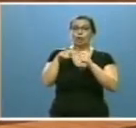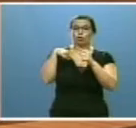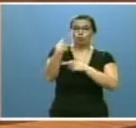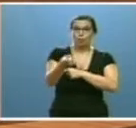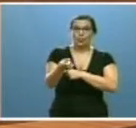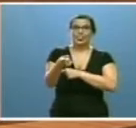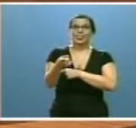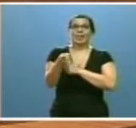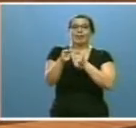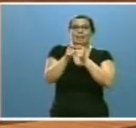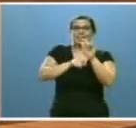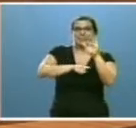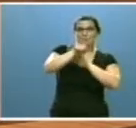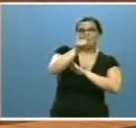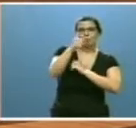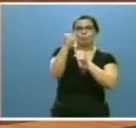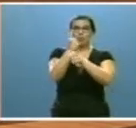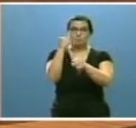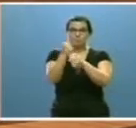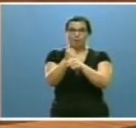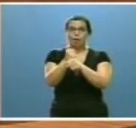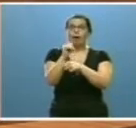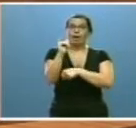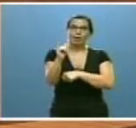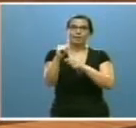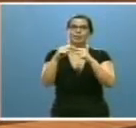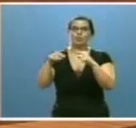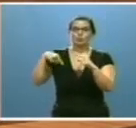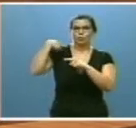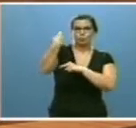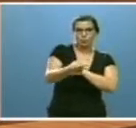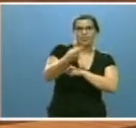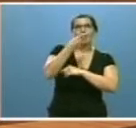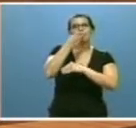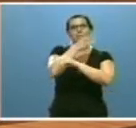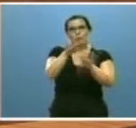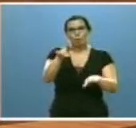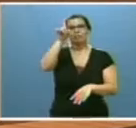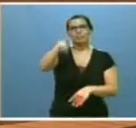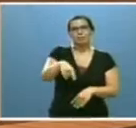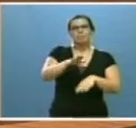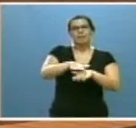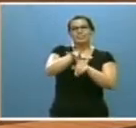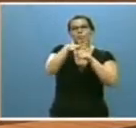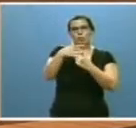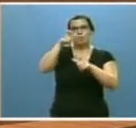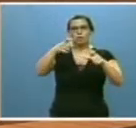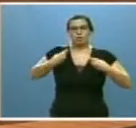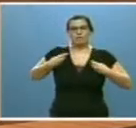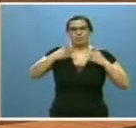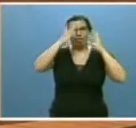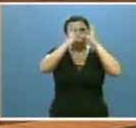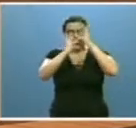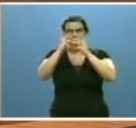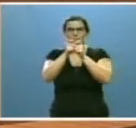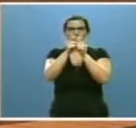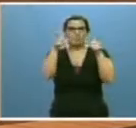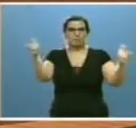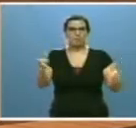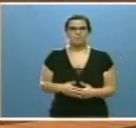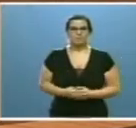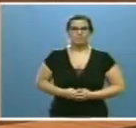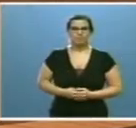serán también al mismo tiempo las mejores frente al problema demográfico de forma muy tímida y